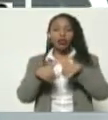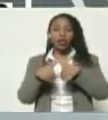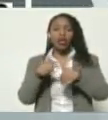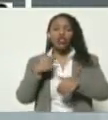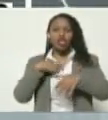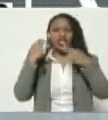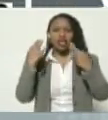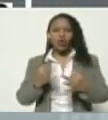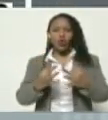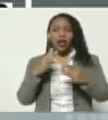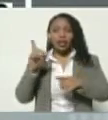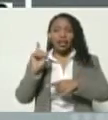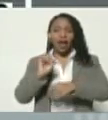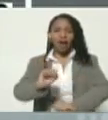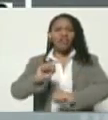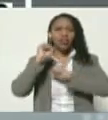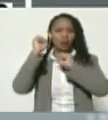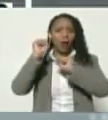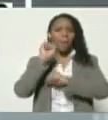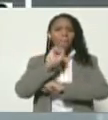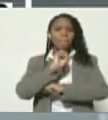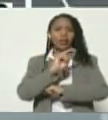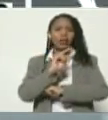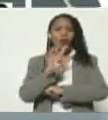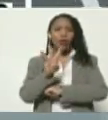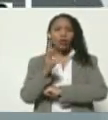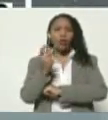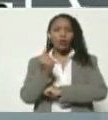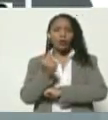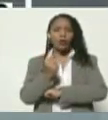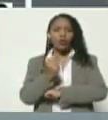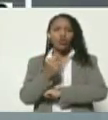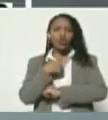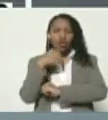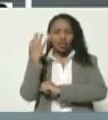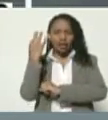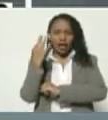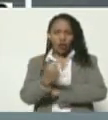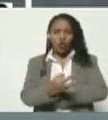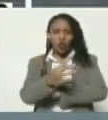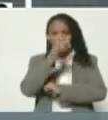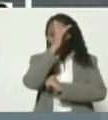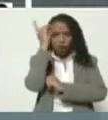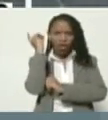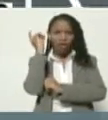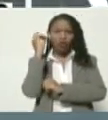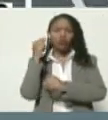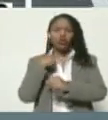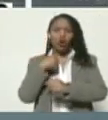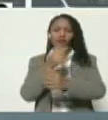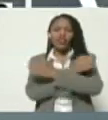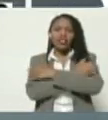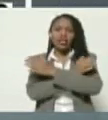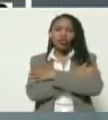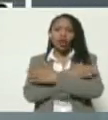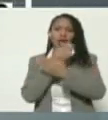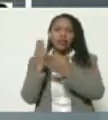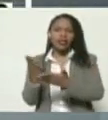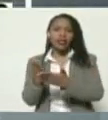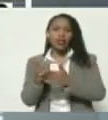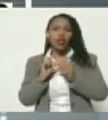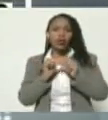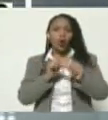seguro que va a ser la victoria número 24. Estoy más que seguro, Diosdado. Te felicito. Seguimos